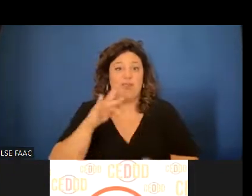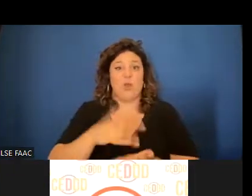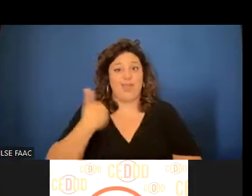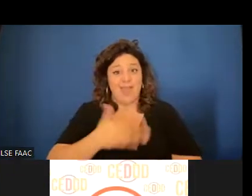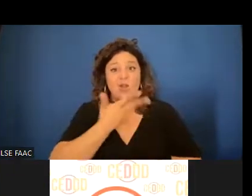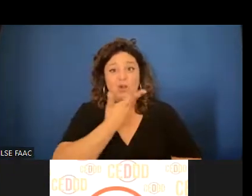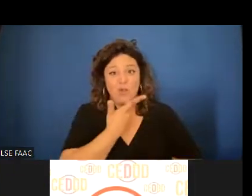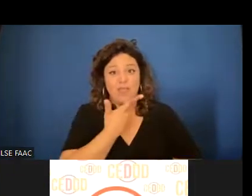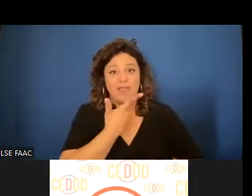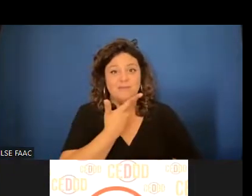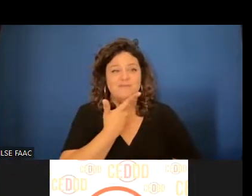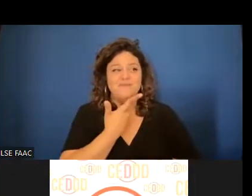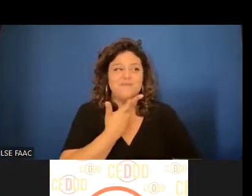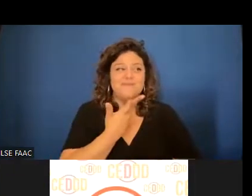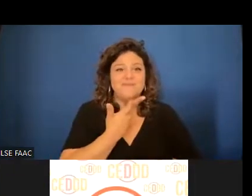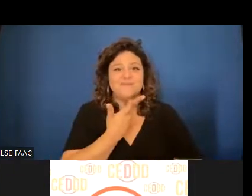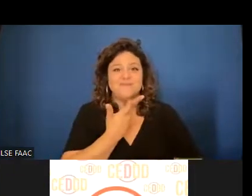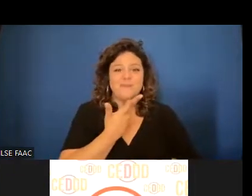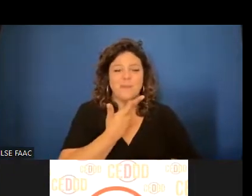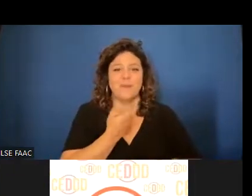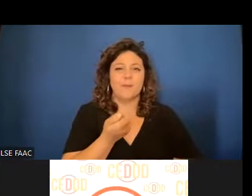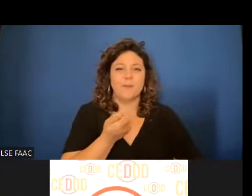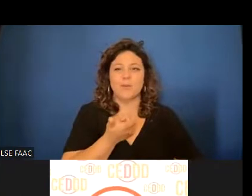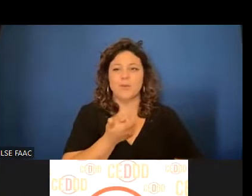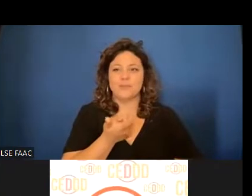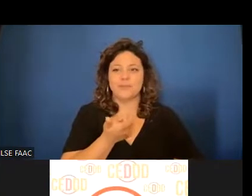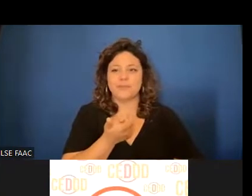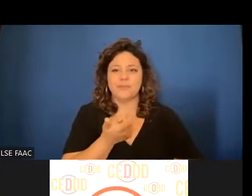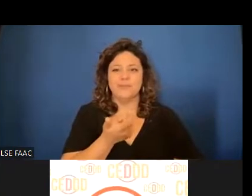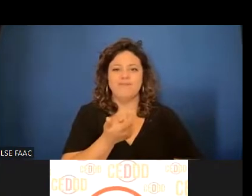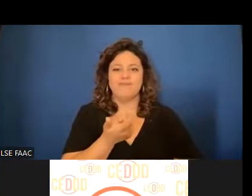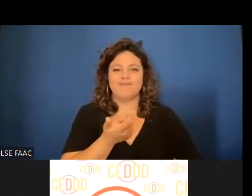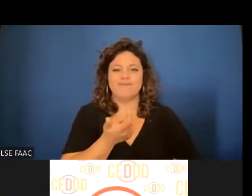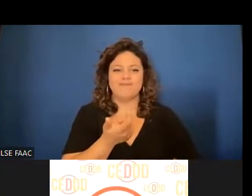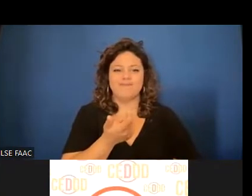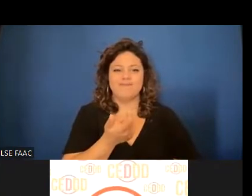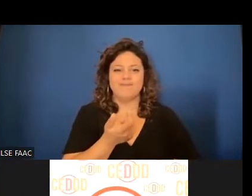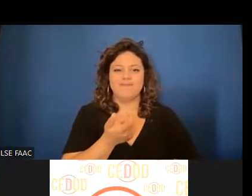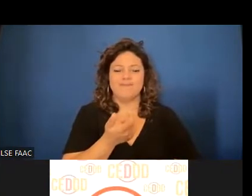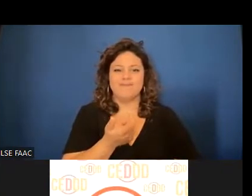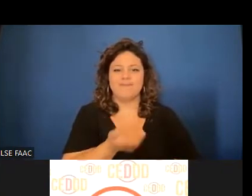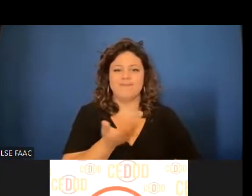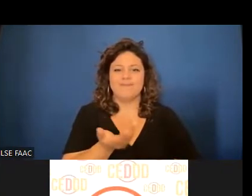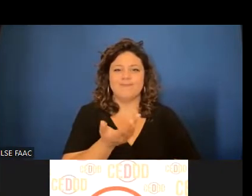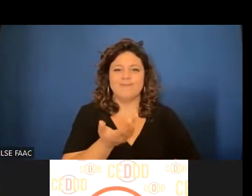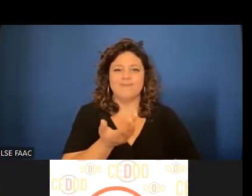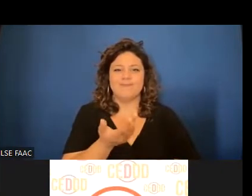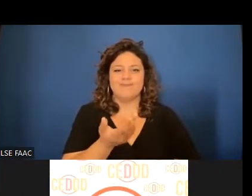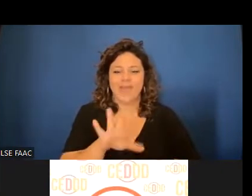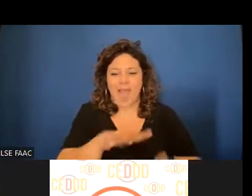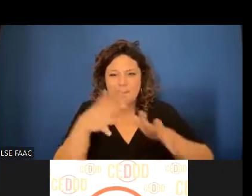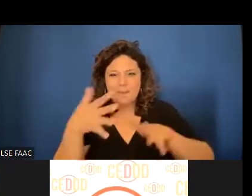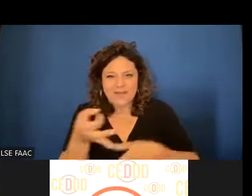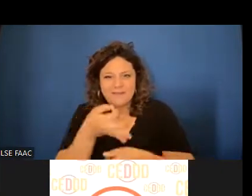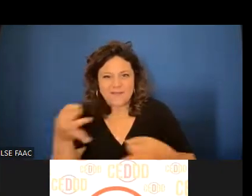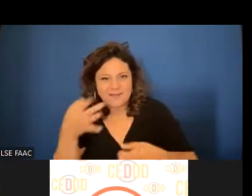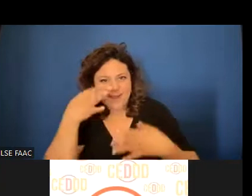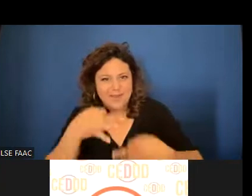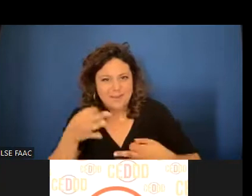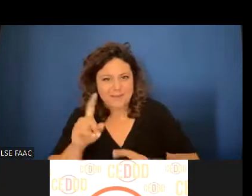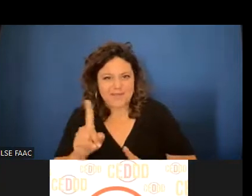tenía y en la propia entrevista una de las palabras o de las preguntas era que la situación de discapacidad, el